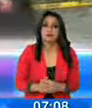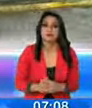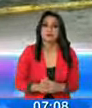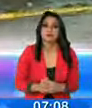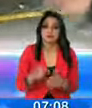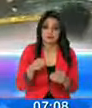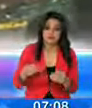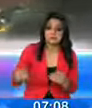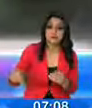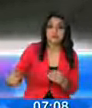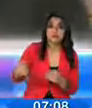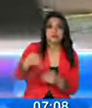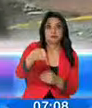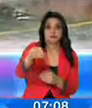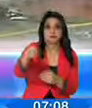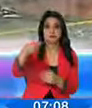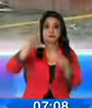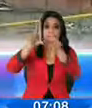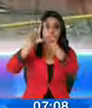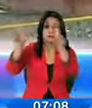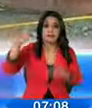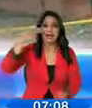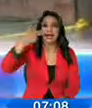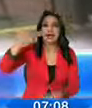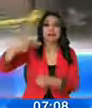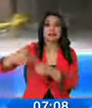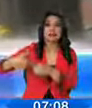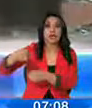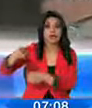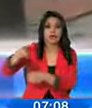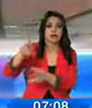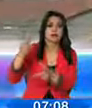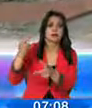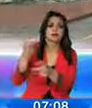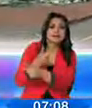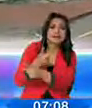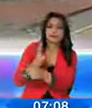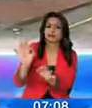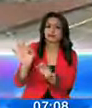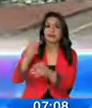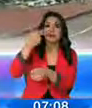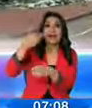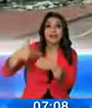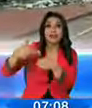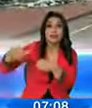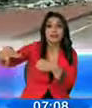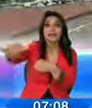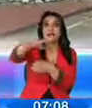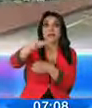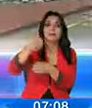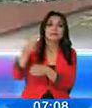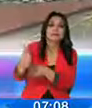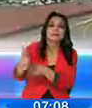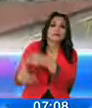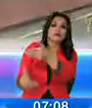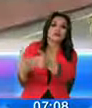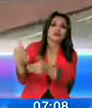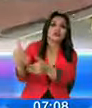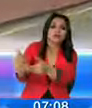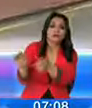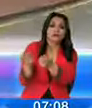está al lado de la gasolinera no representaba ningún riesgo en estos casos, porque obviamente la gasolinera tiene procedimientos propios